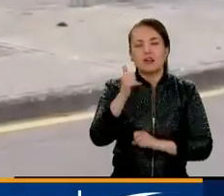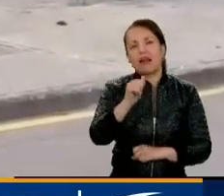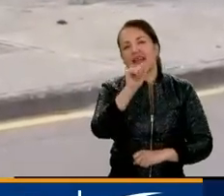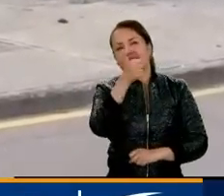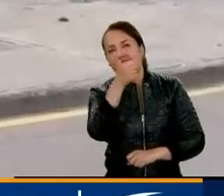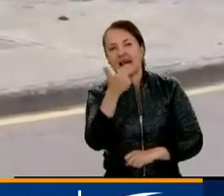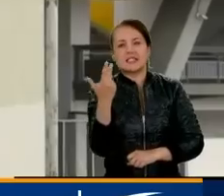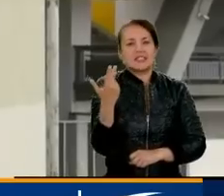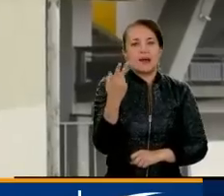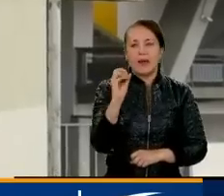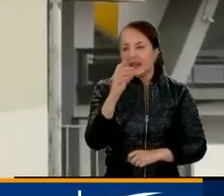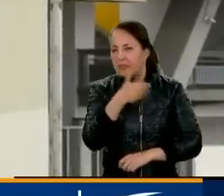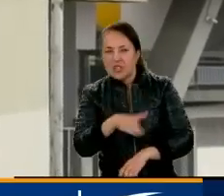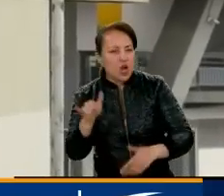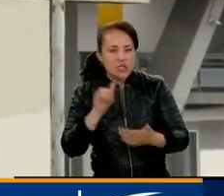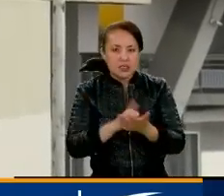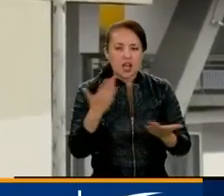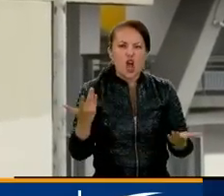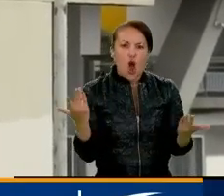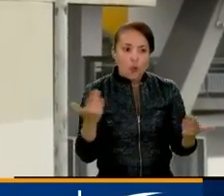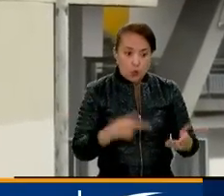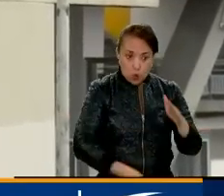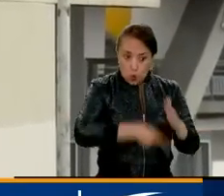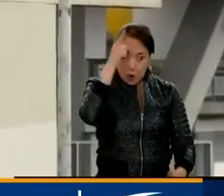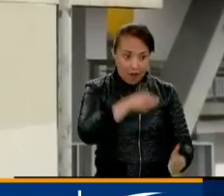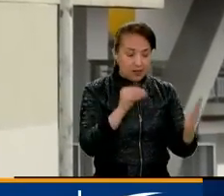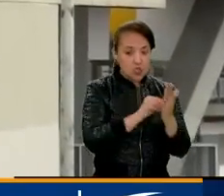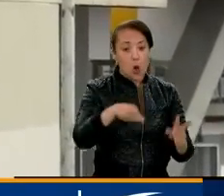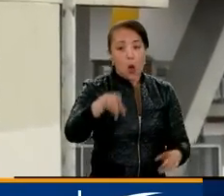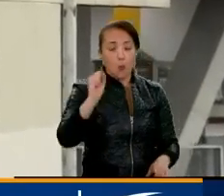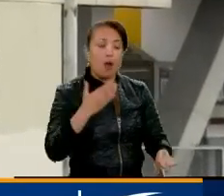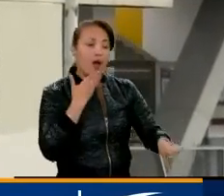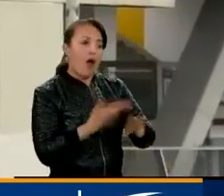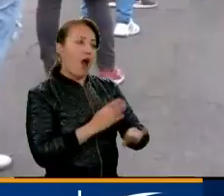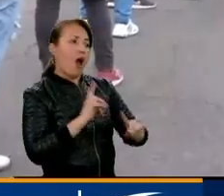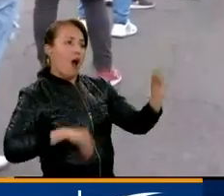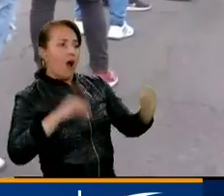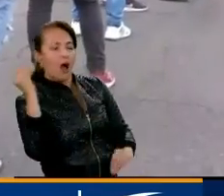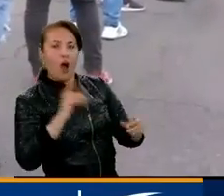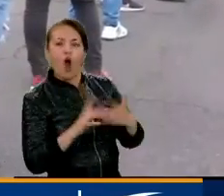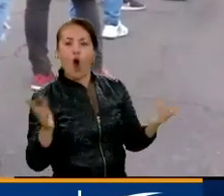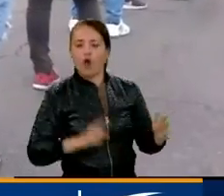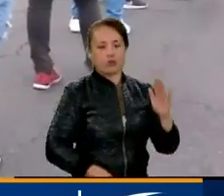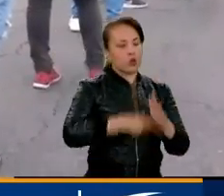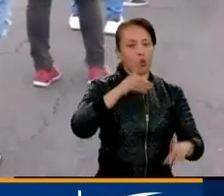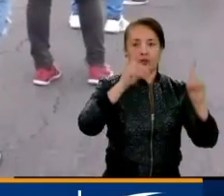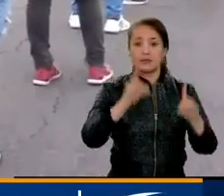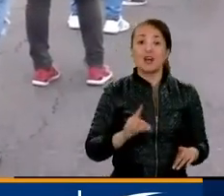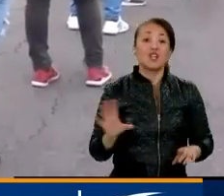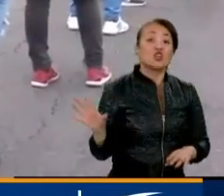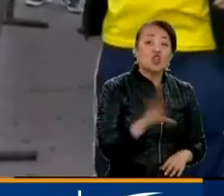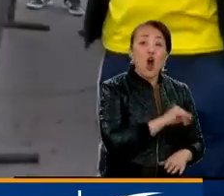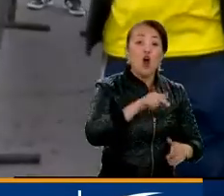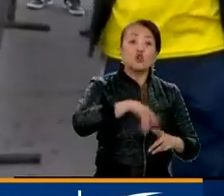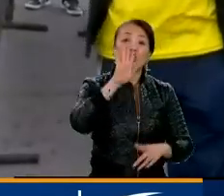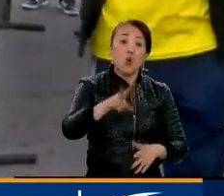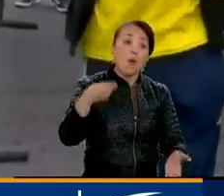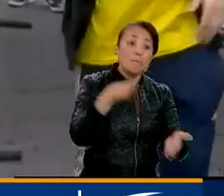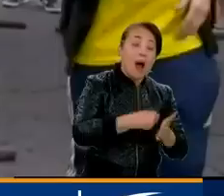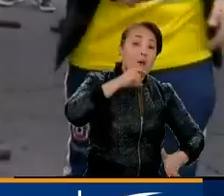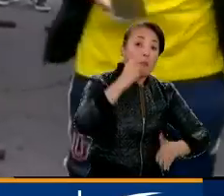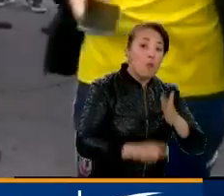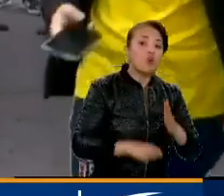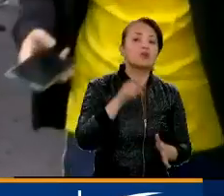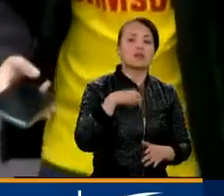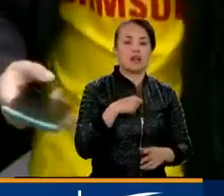¿va a ser apelable ahí mismo o queda en firme una vez el inspector lo determine así? Todas las sanciones administrativas tienen dos instancias, un